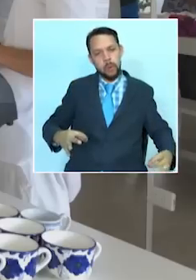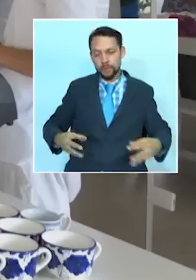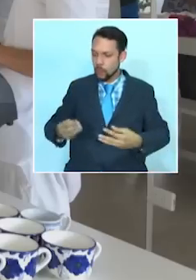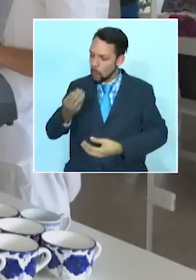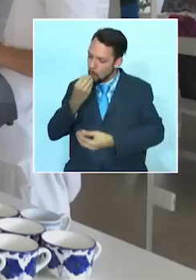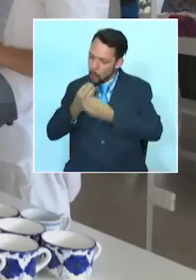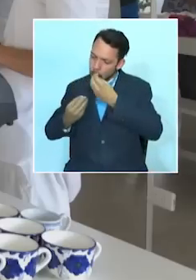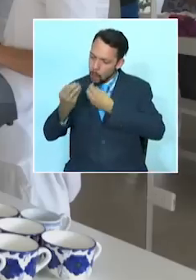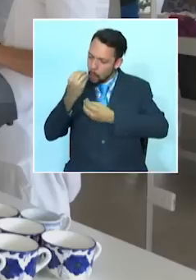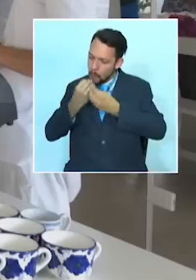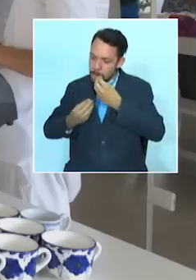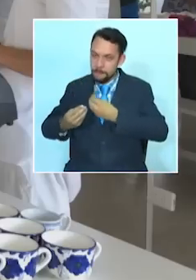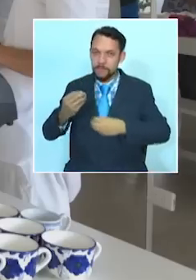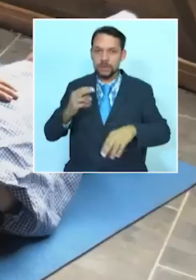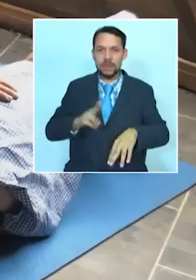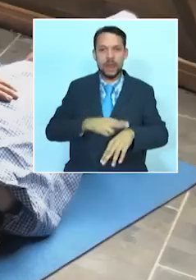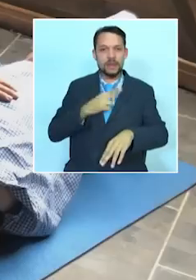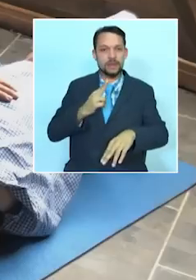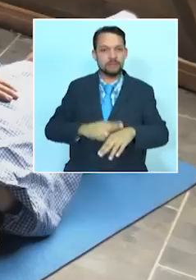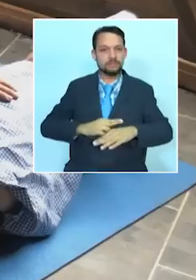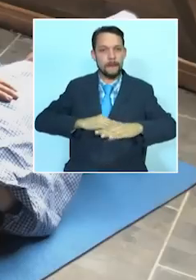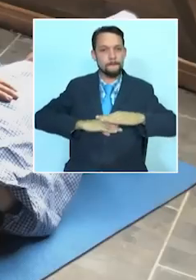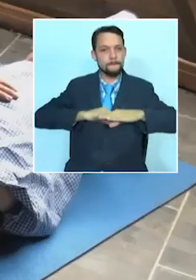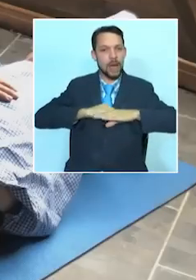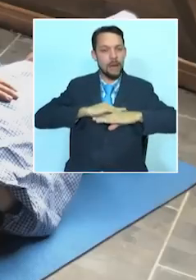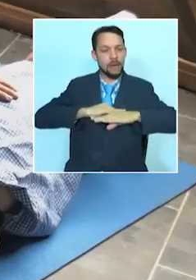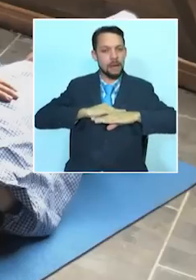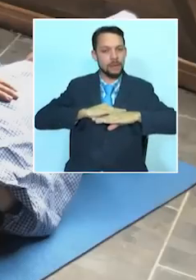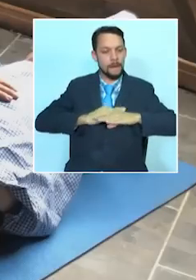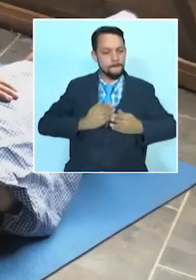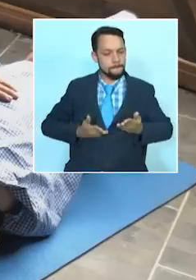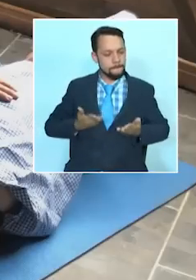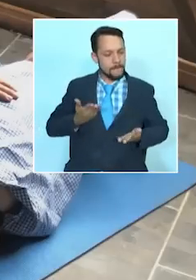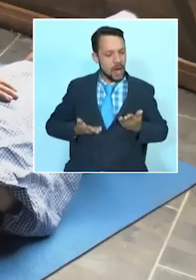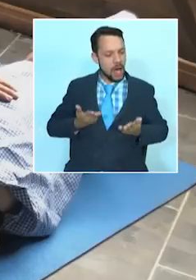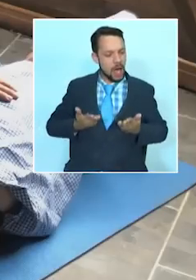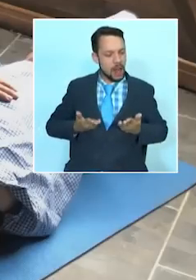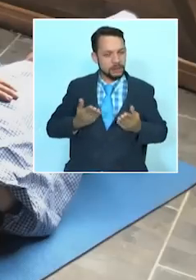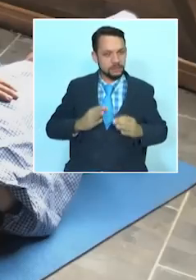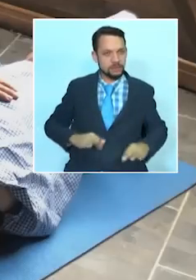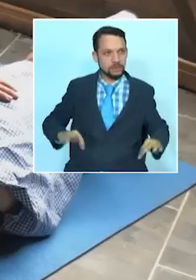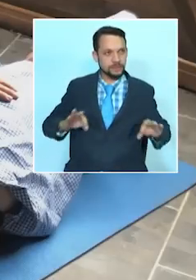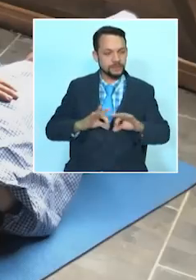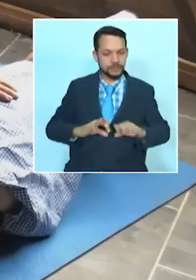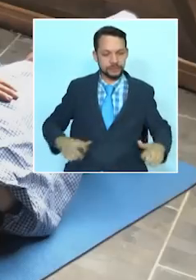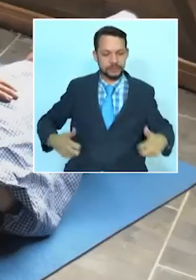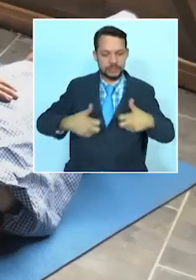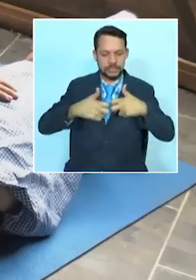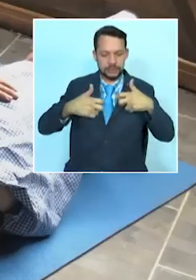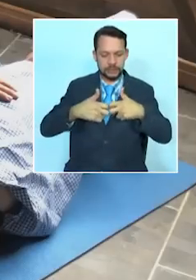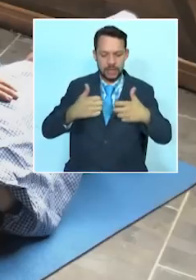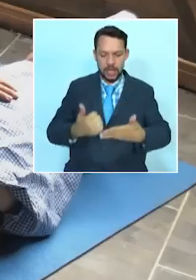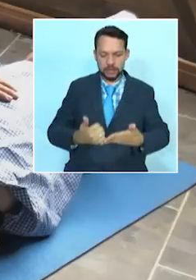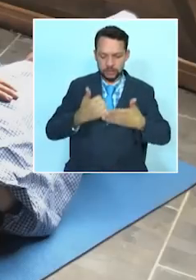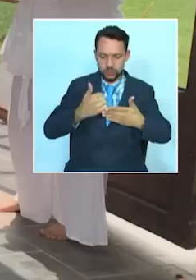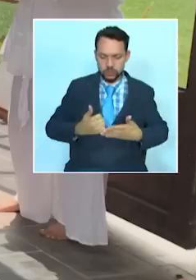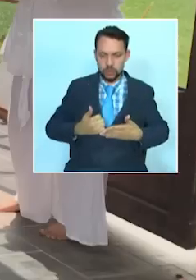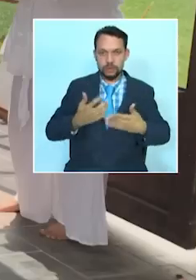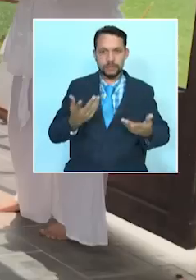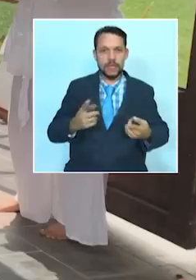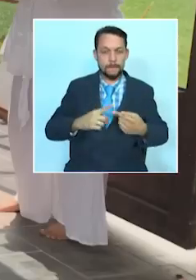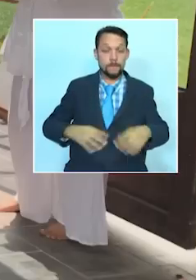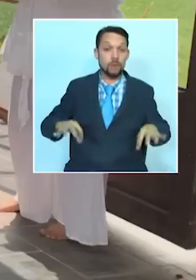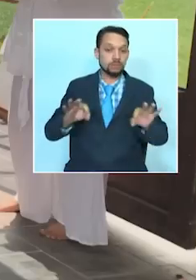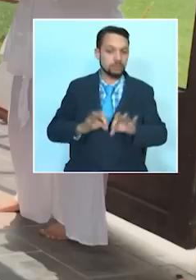eh con mucho valor energético porque pues mal haría hacer una actividad de esta el día para tu